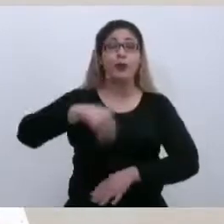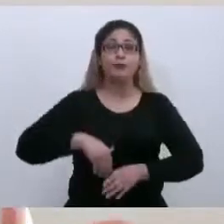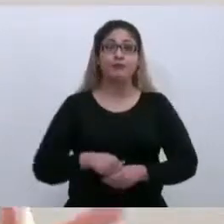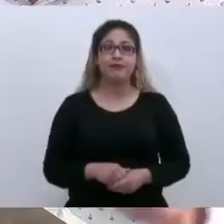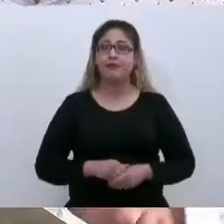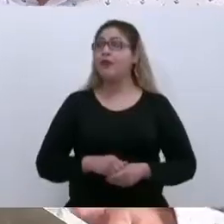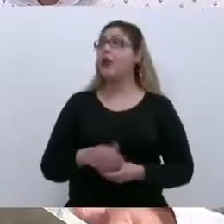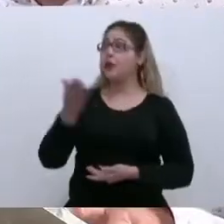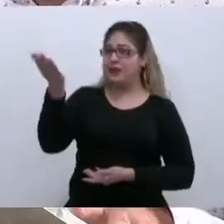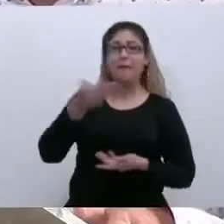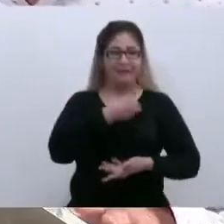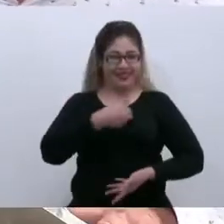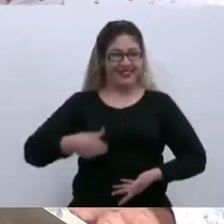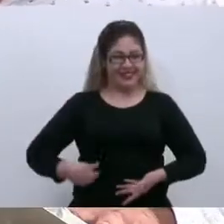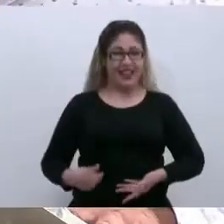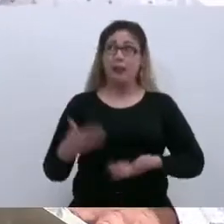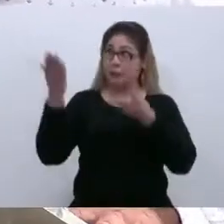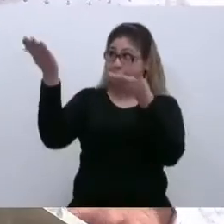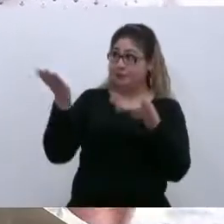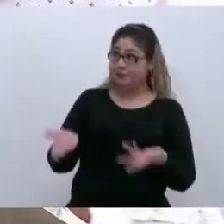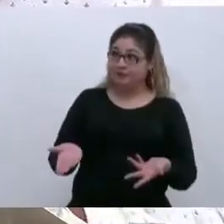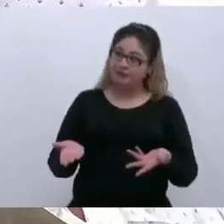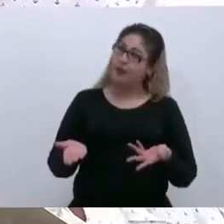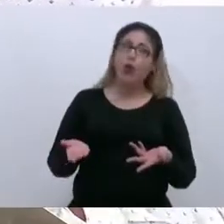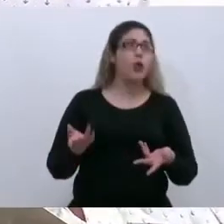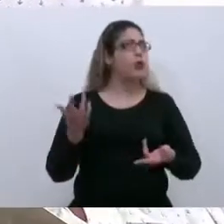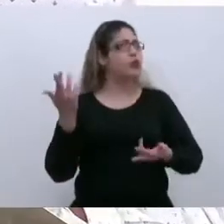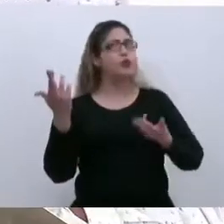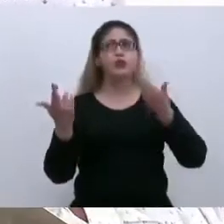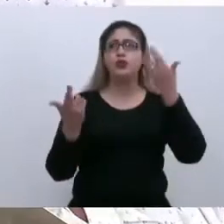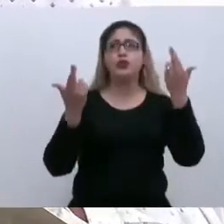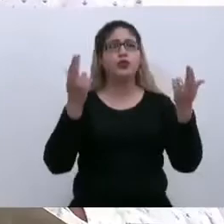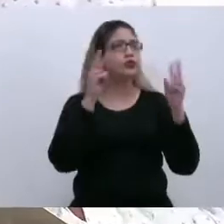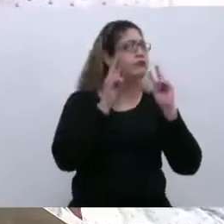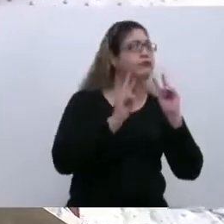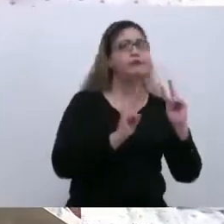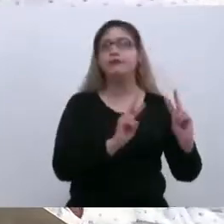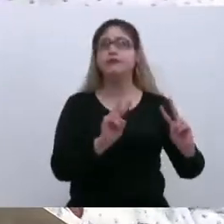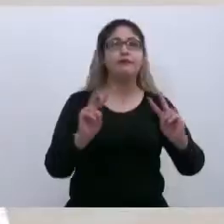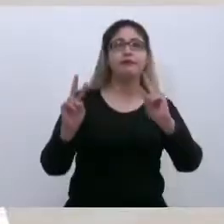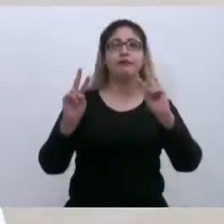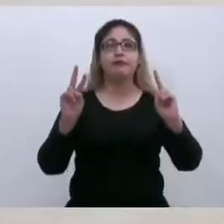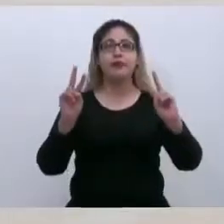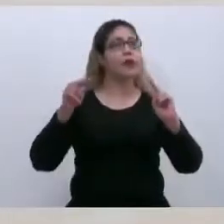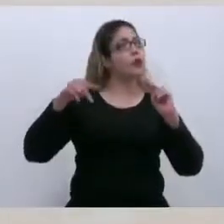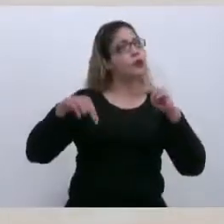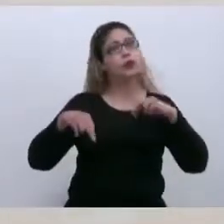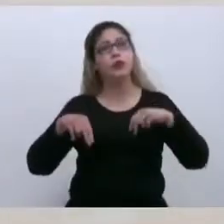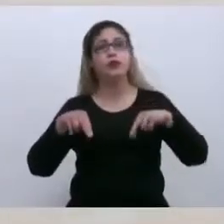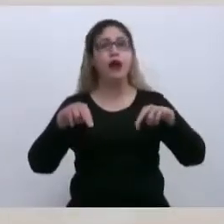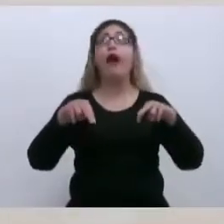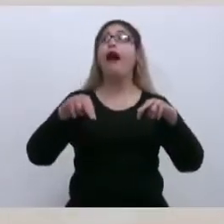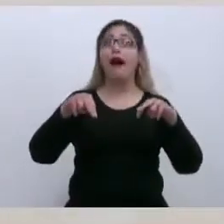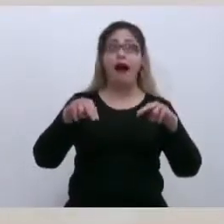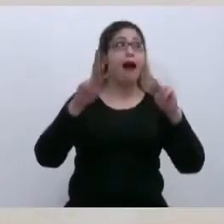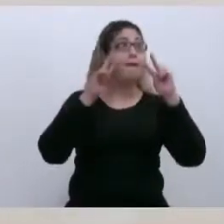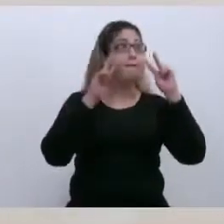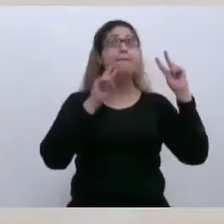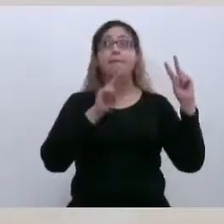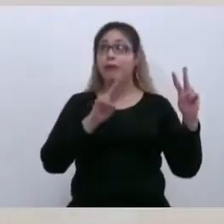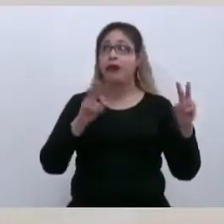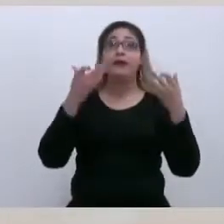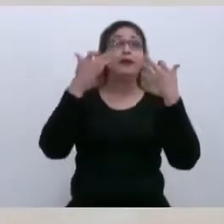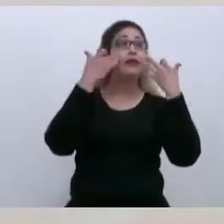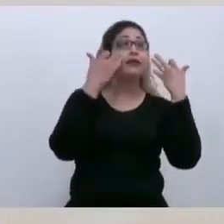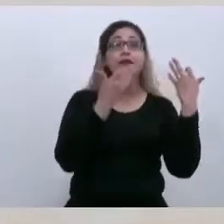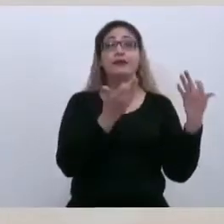el recorrido que usted hizo ahorita en este hospital. Pudo constatar la infraestructura